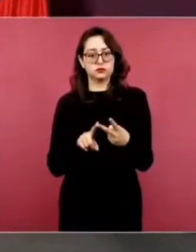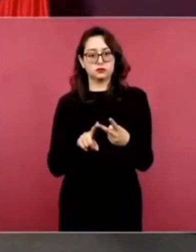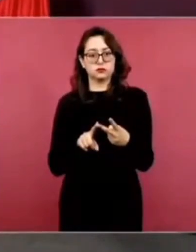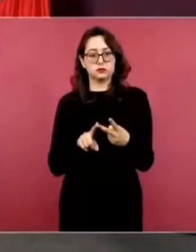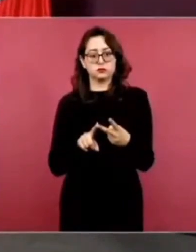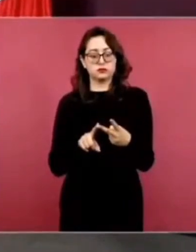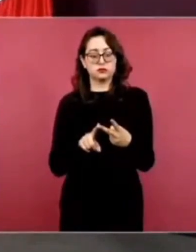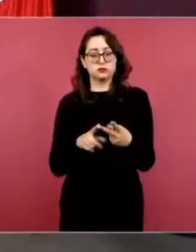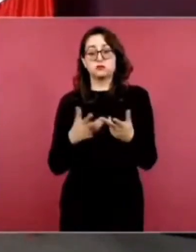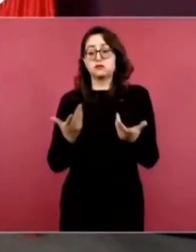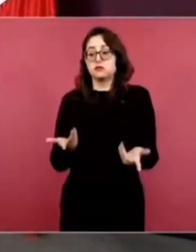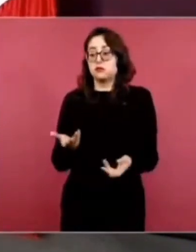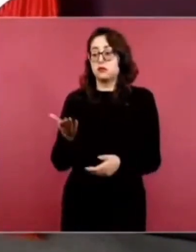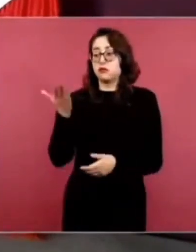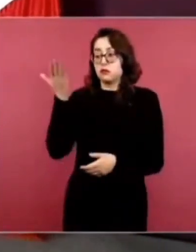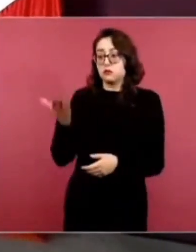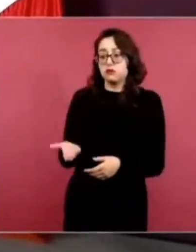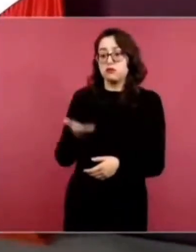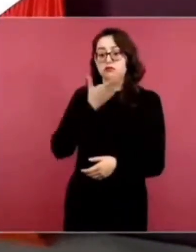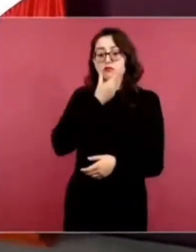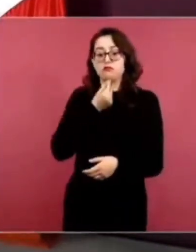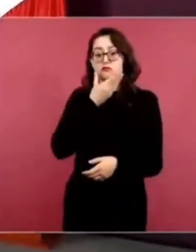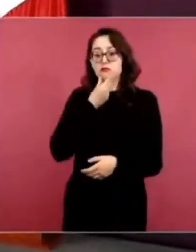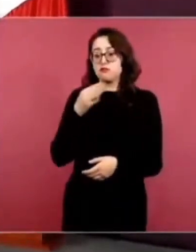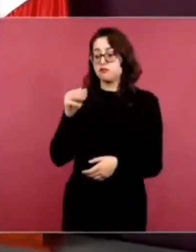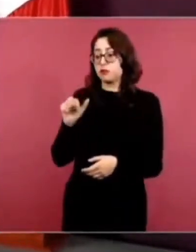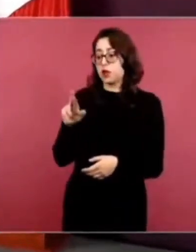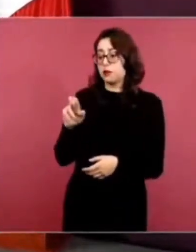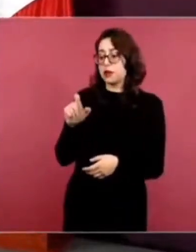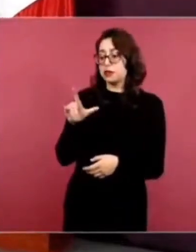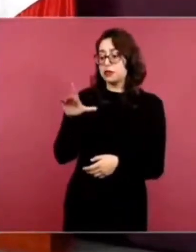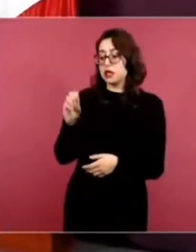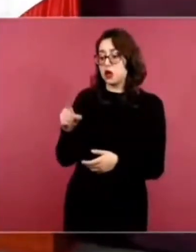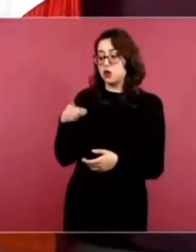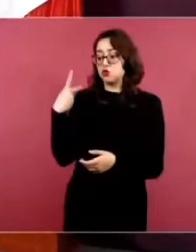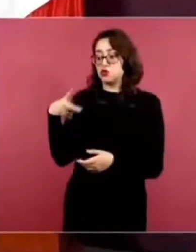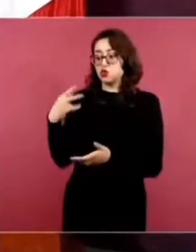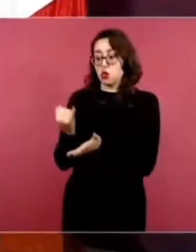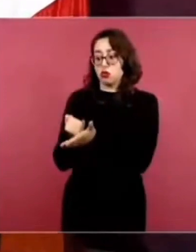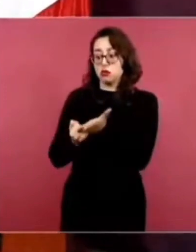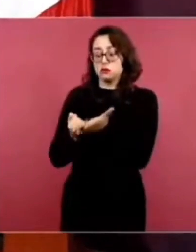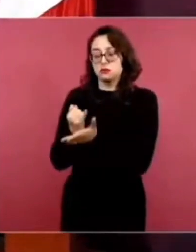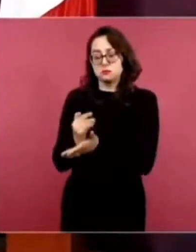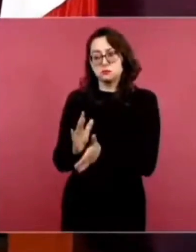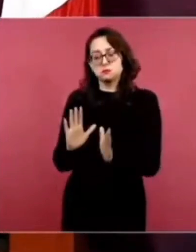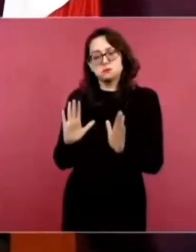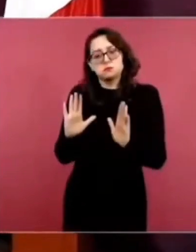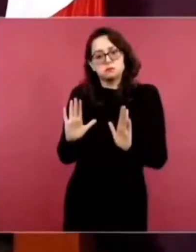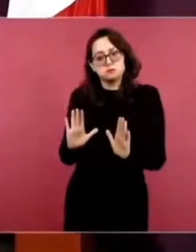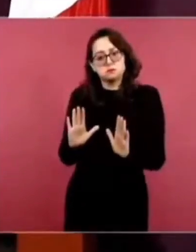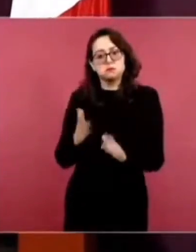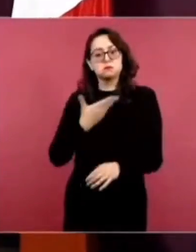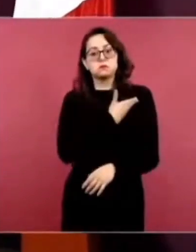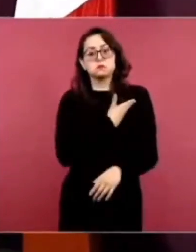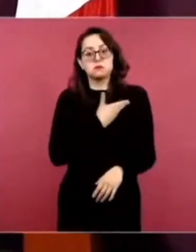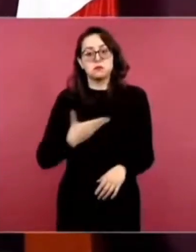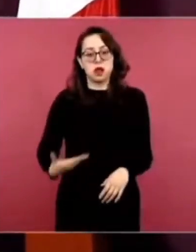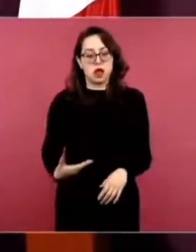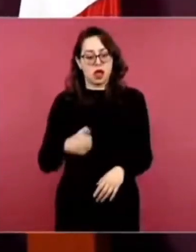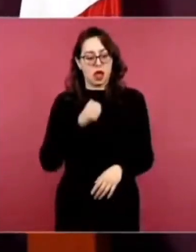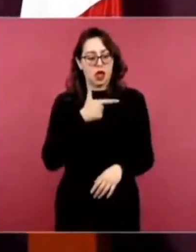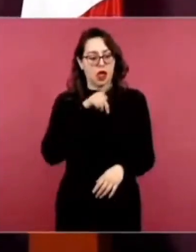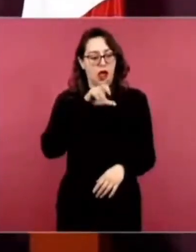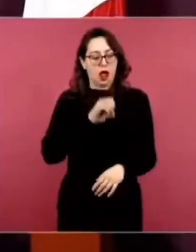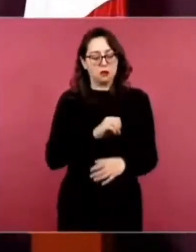de pues, la decisión que pueda tomar Marcelo, ya el presidente ha dicho que pues él actúa con